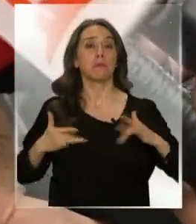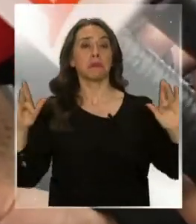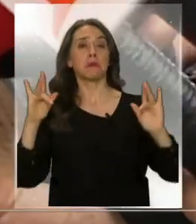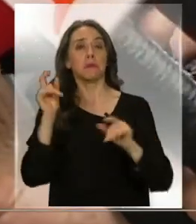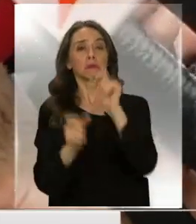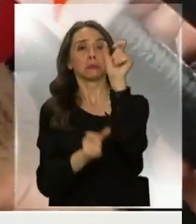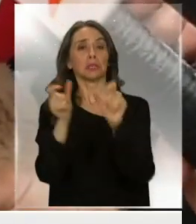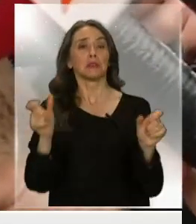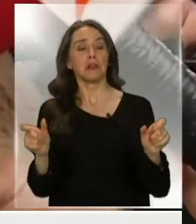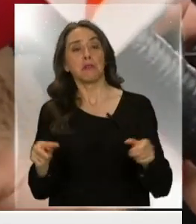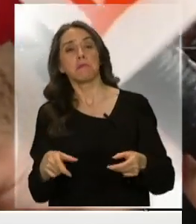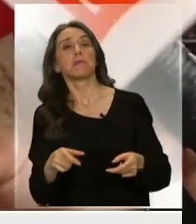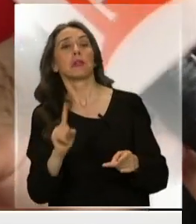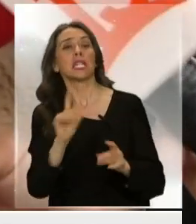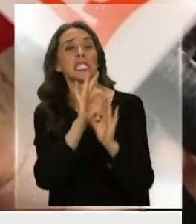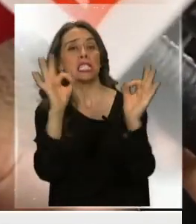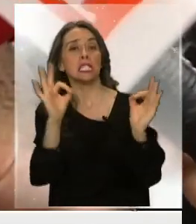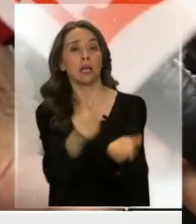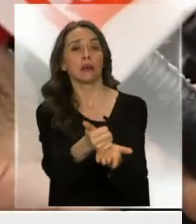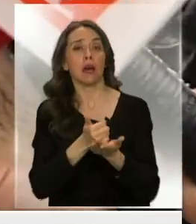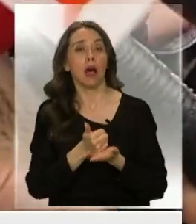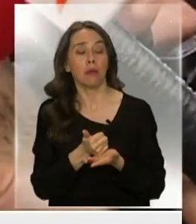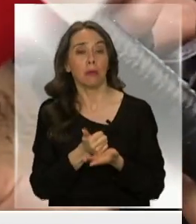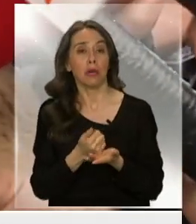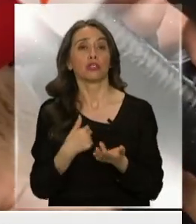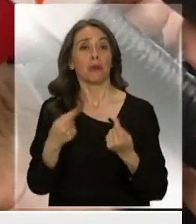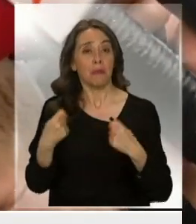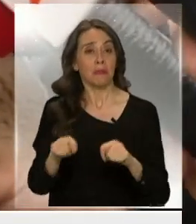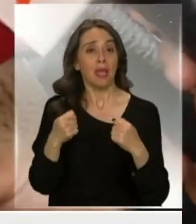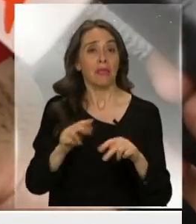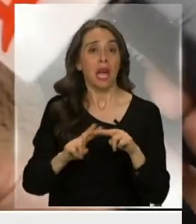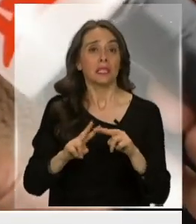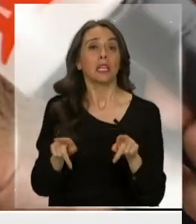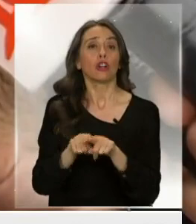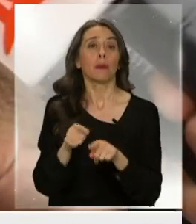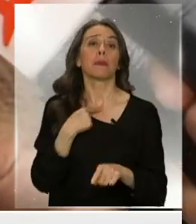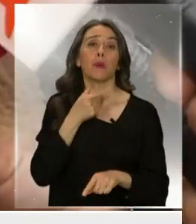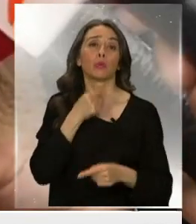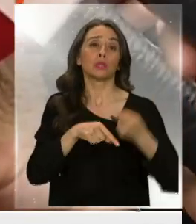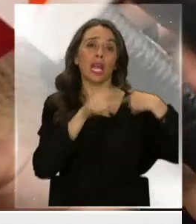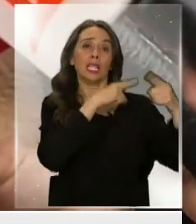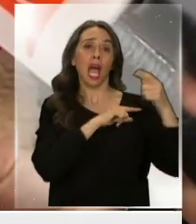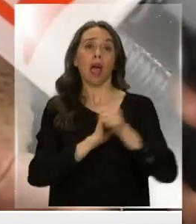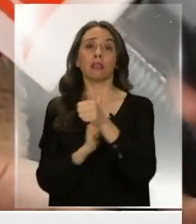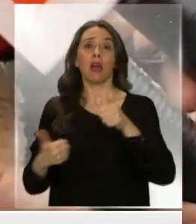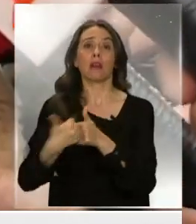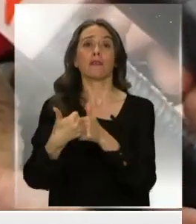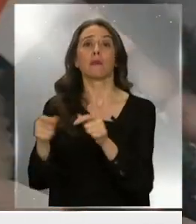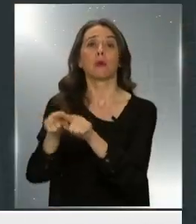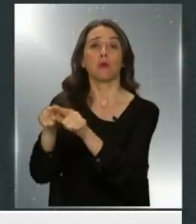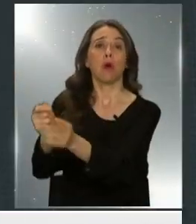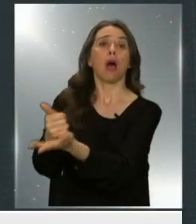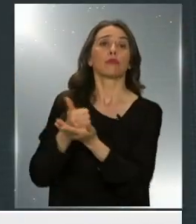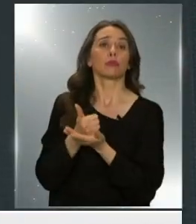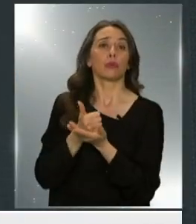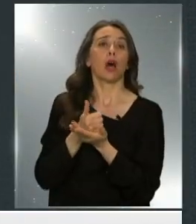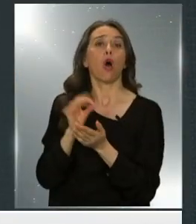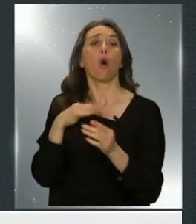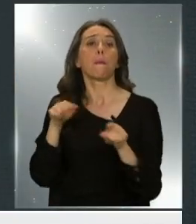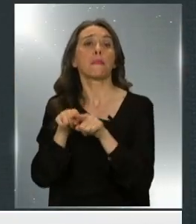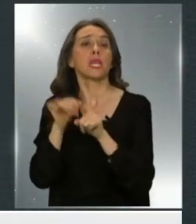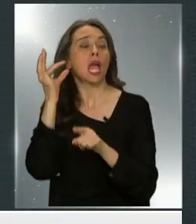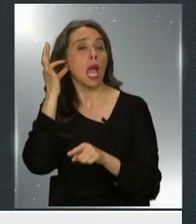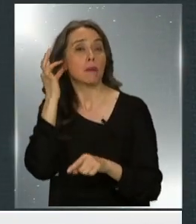momento nadie me prestó ayuda en ese monstruo trate de hacer lo que me hubiese gustado es hecho conmigo por mi hermana más que nada por san